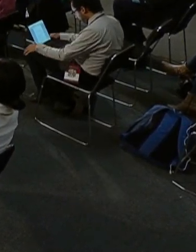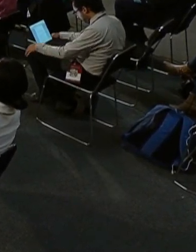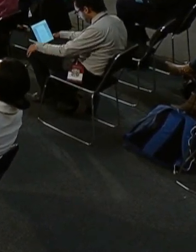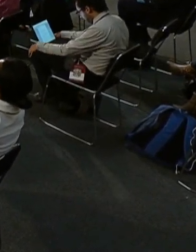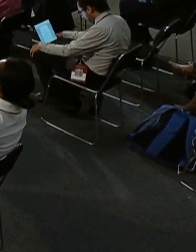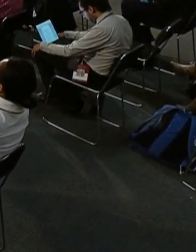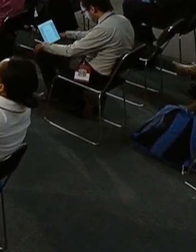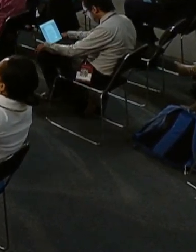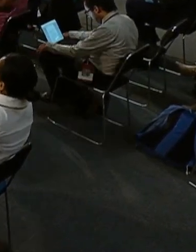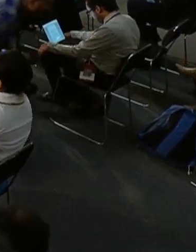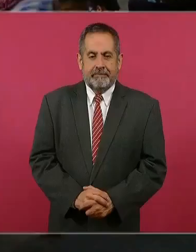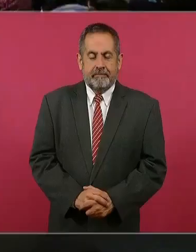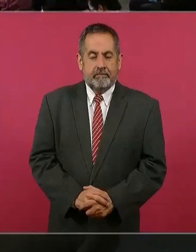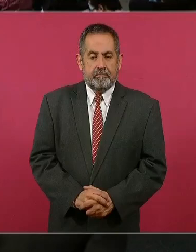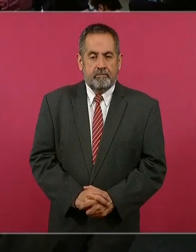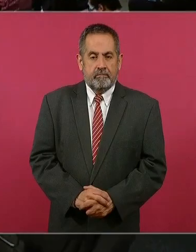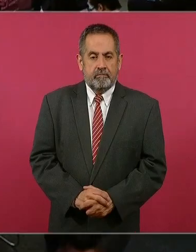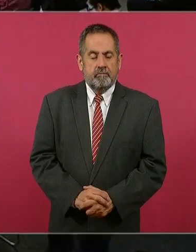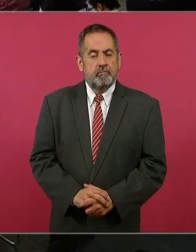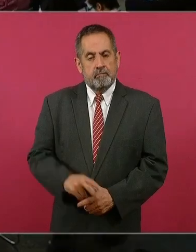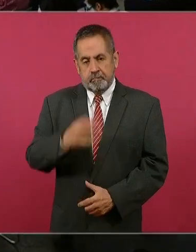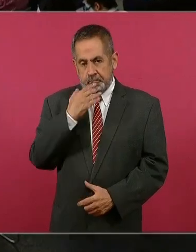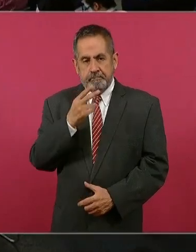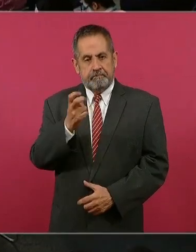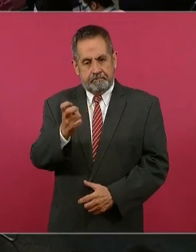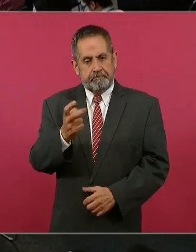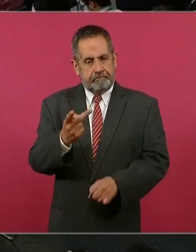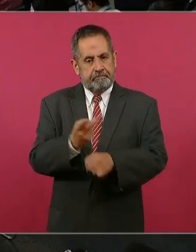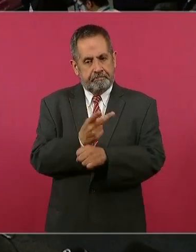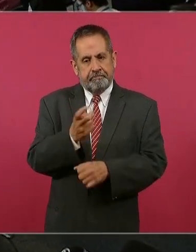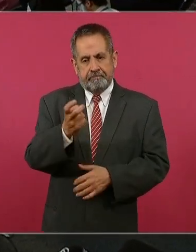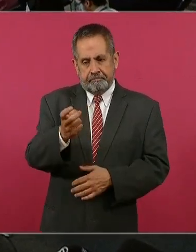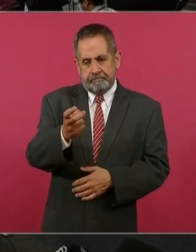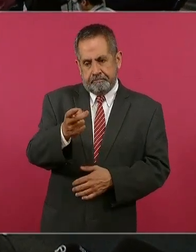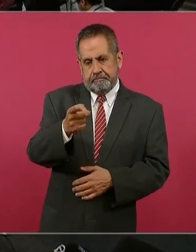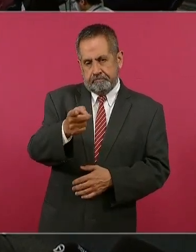Muy bien, pero eso es lo que está pasando.